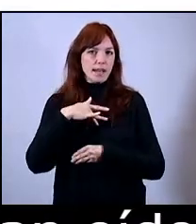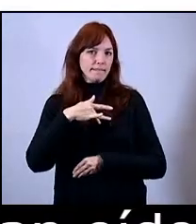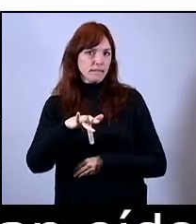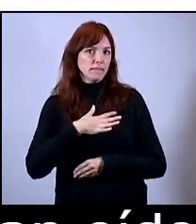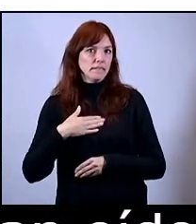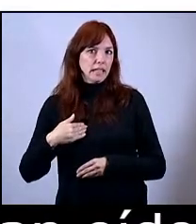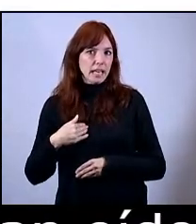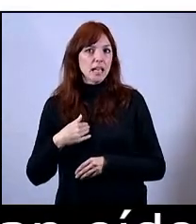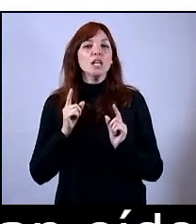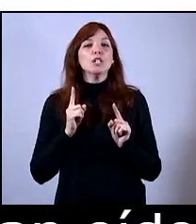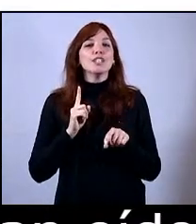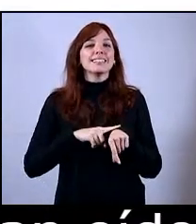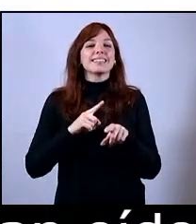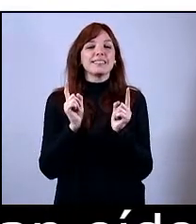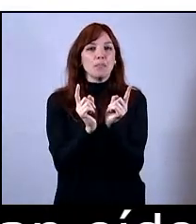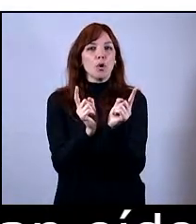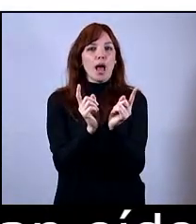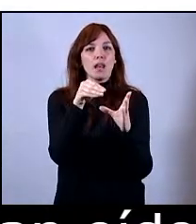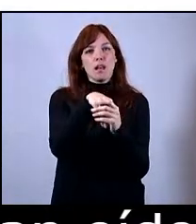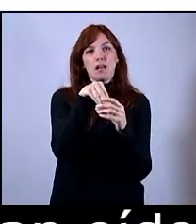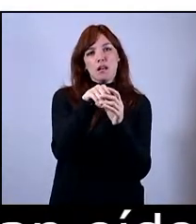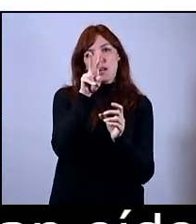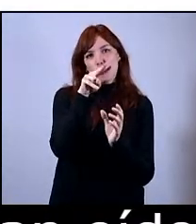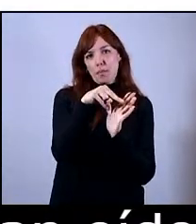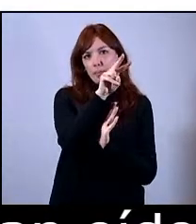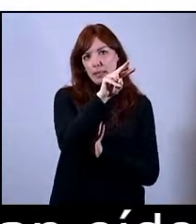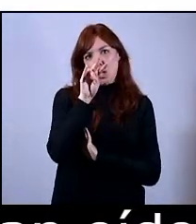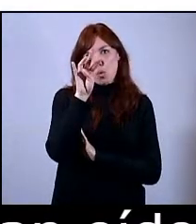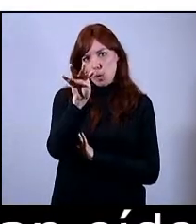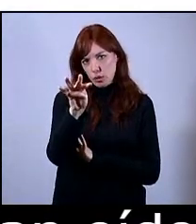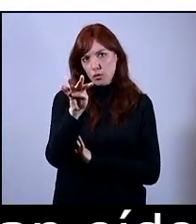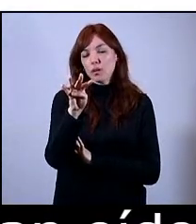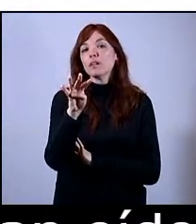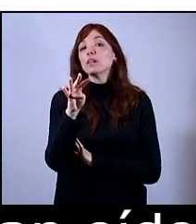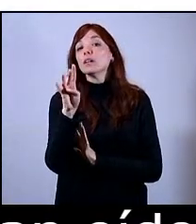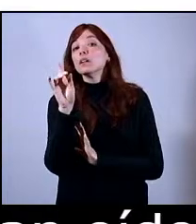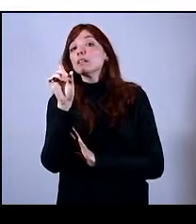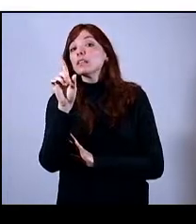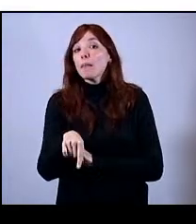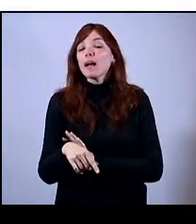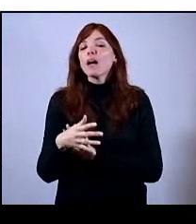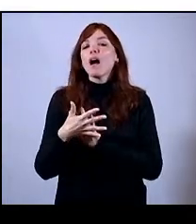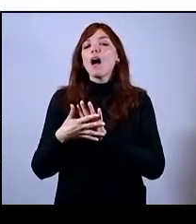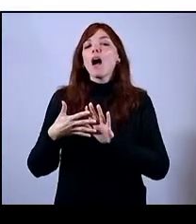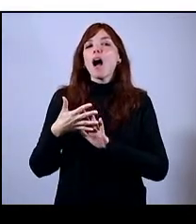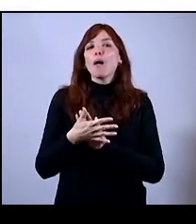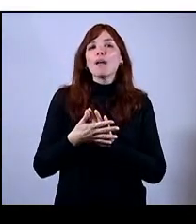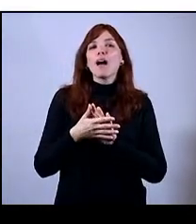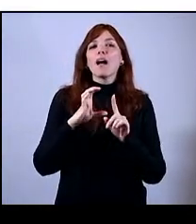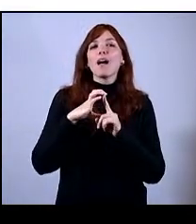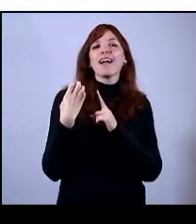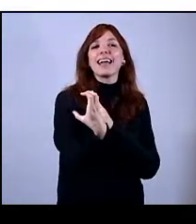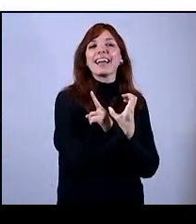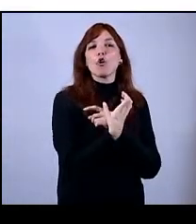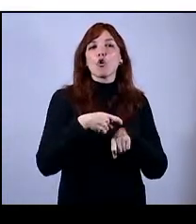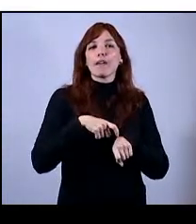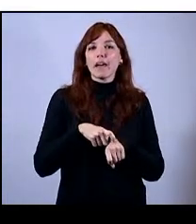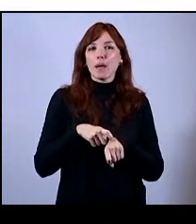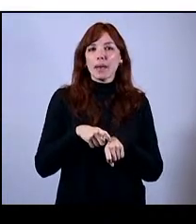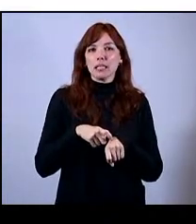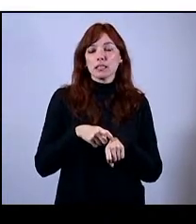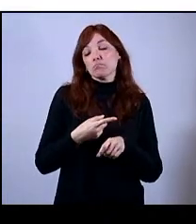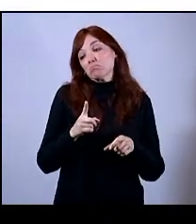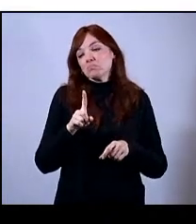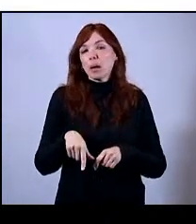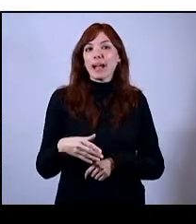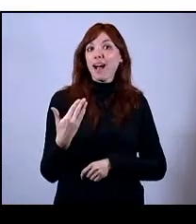flexibilización temporal para 2024 y va a hablar de corregímenes. Bueno, también le